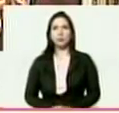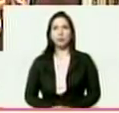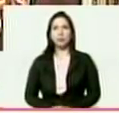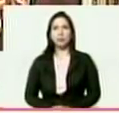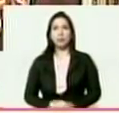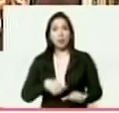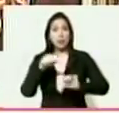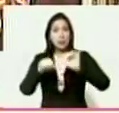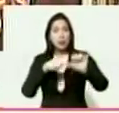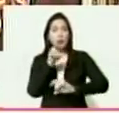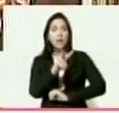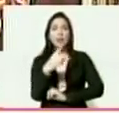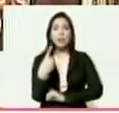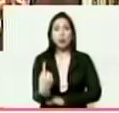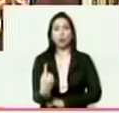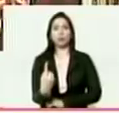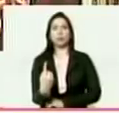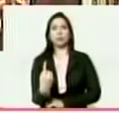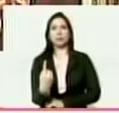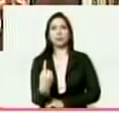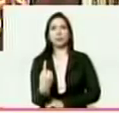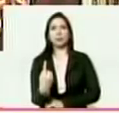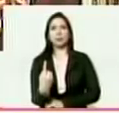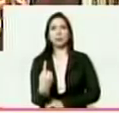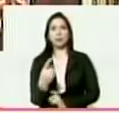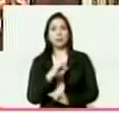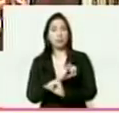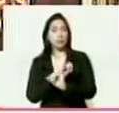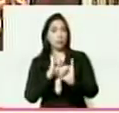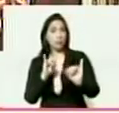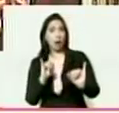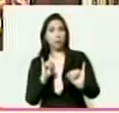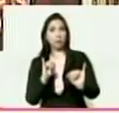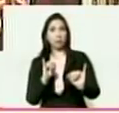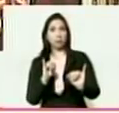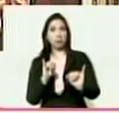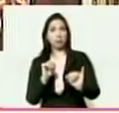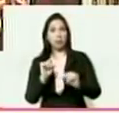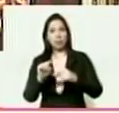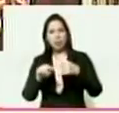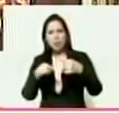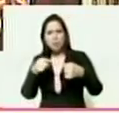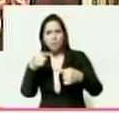Siglo XXI, que ha llegado, bueno, luego